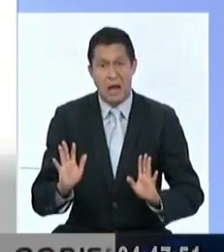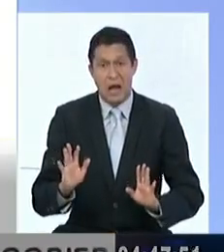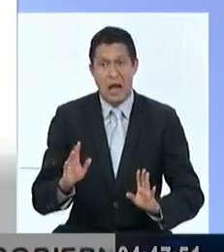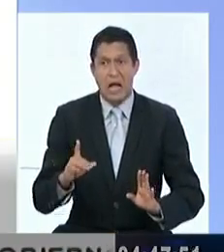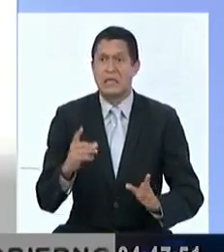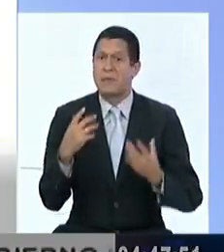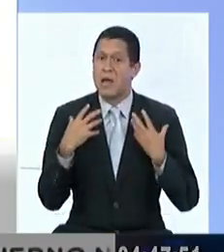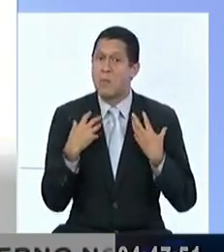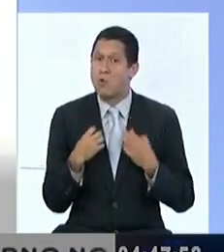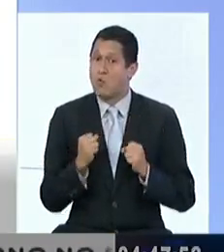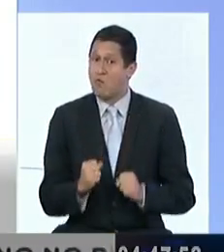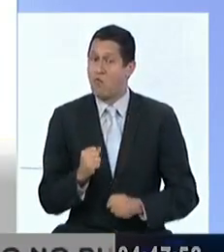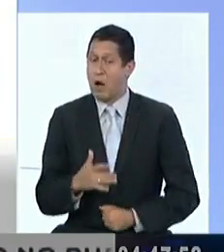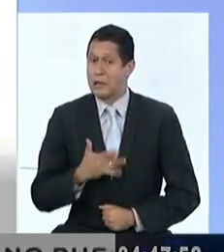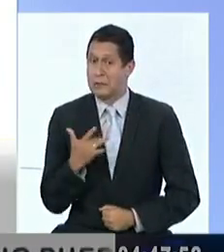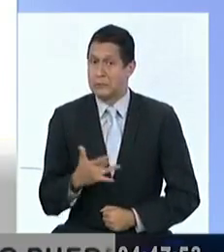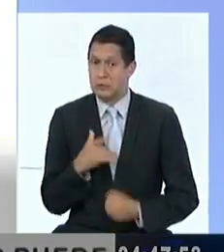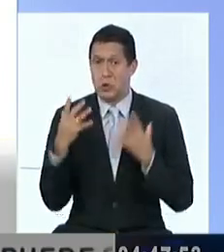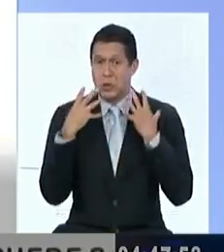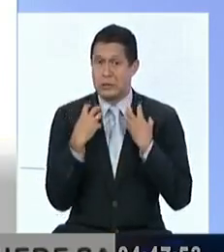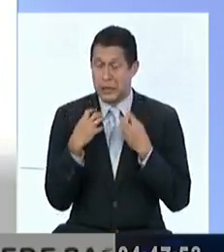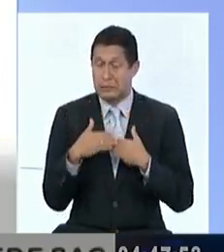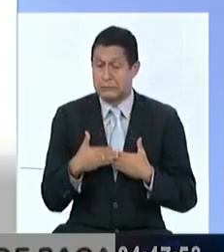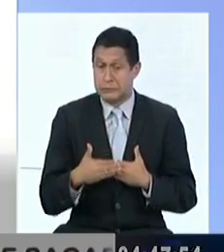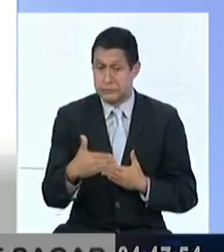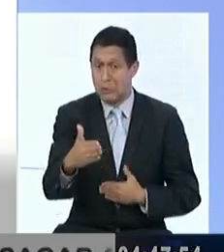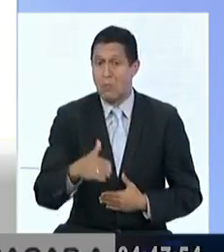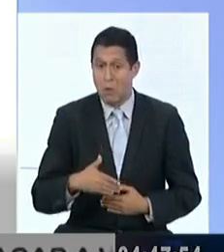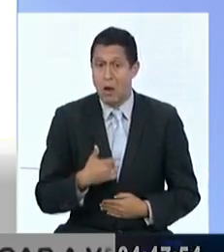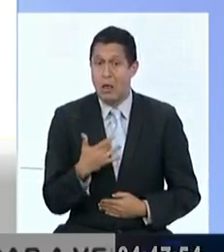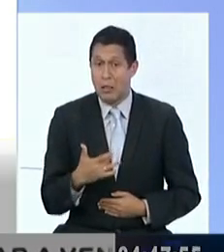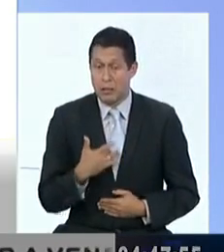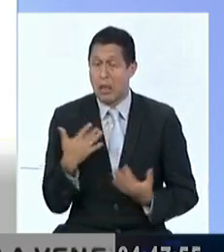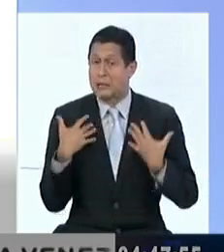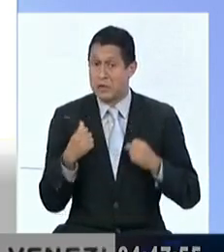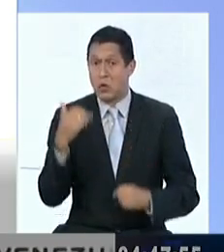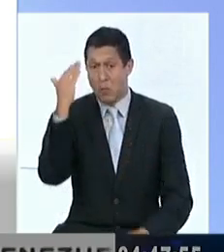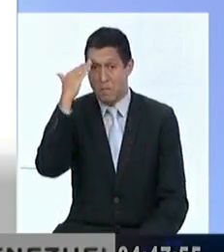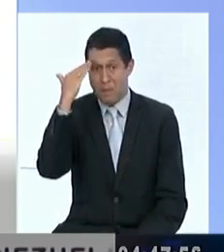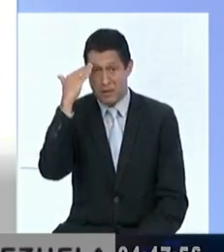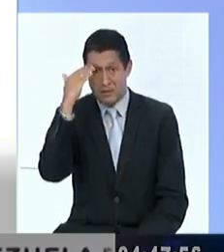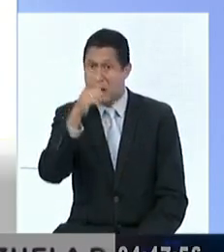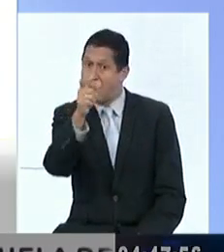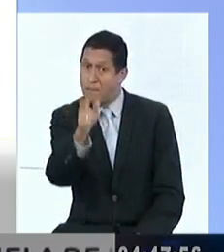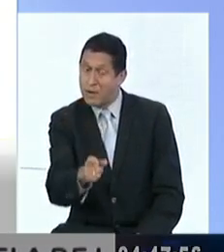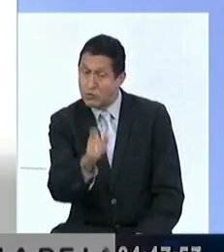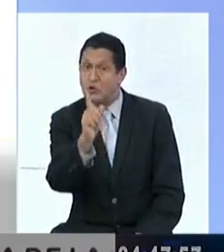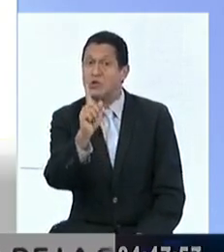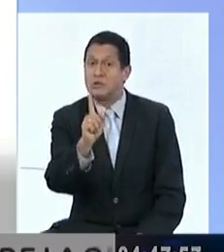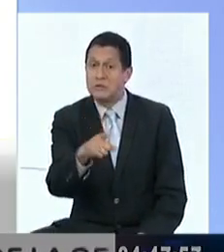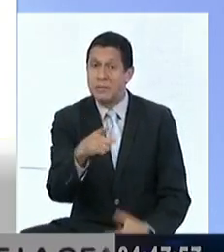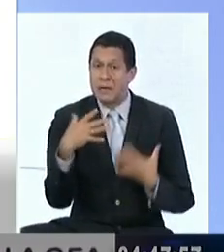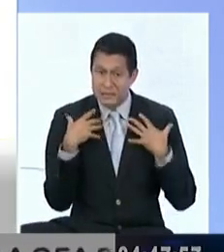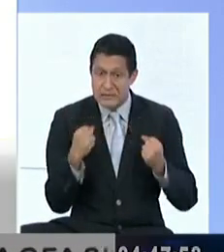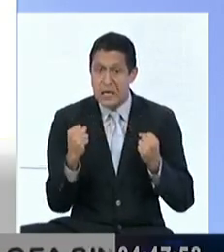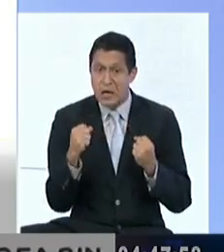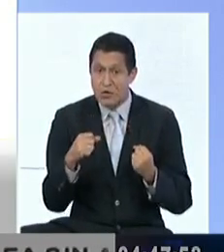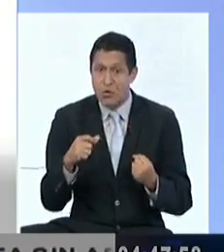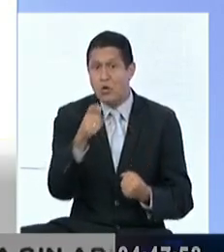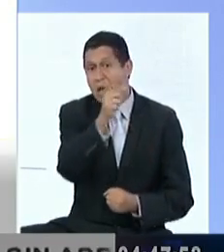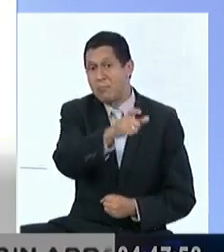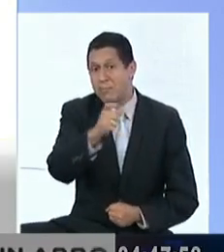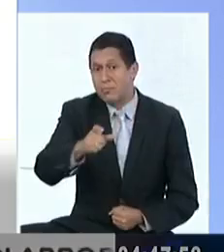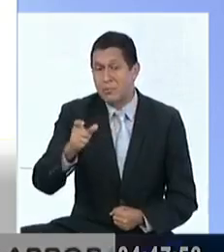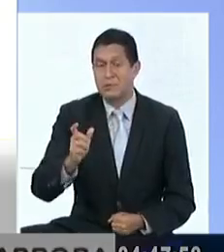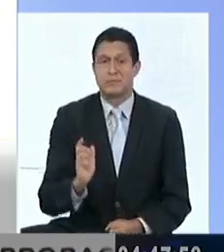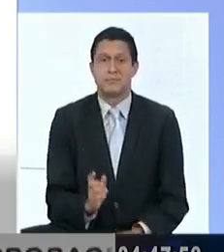cargas emocionales fuertes o tener estrés muy prolongado puede afectar no solamente la salud mental de esta persona sino también la salud en general de cada uno de